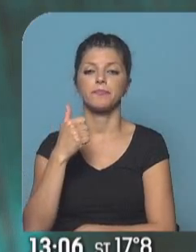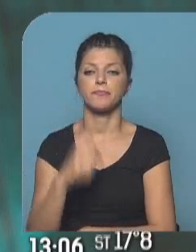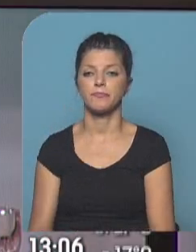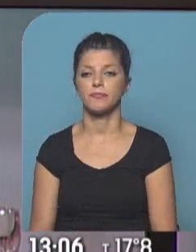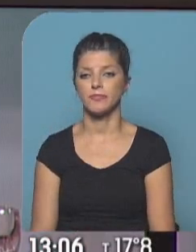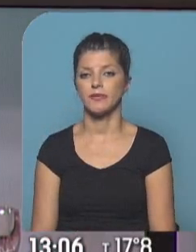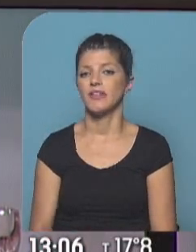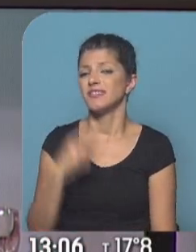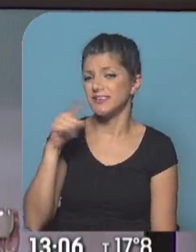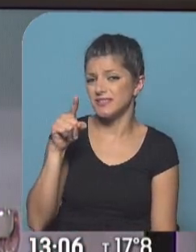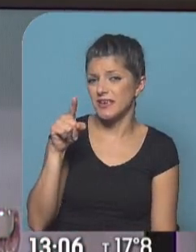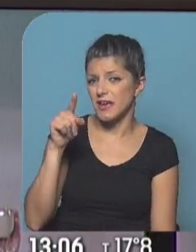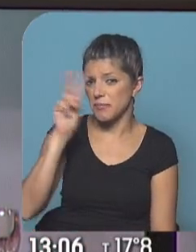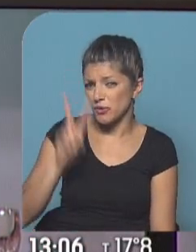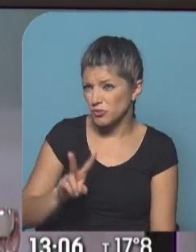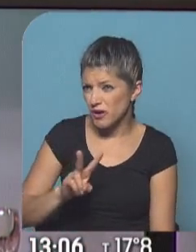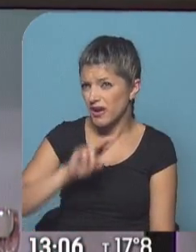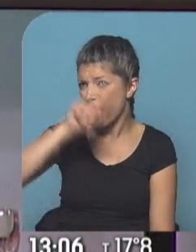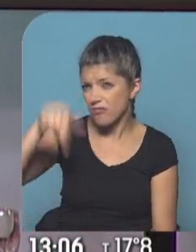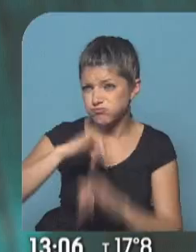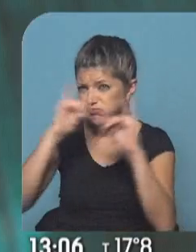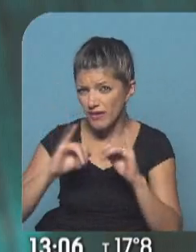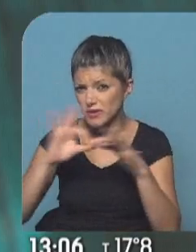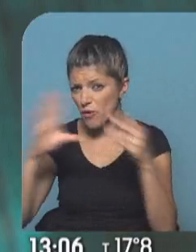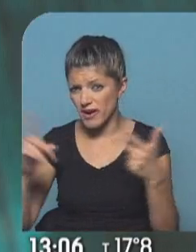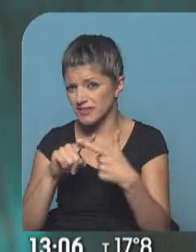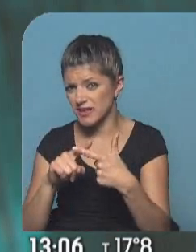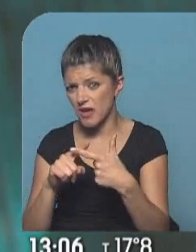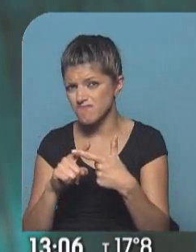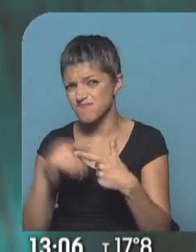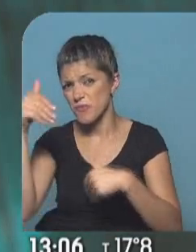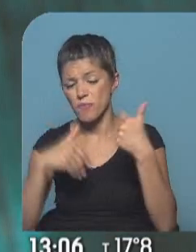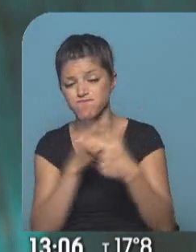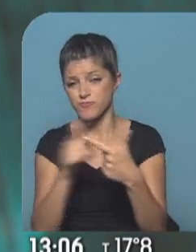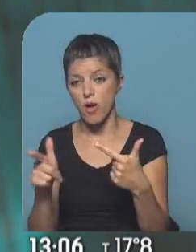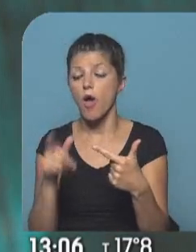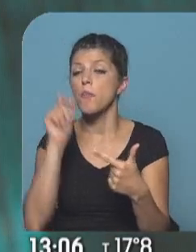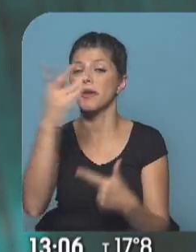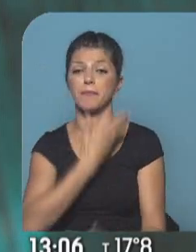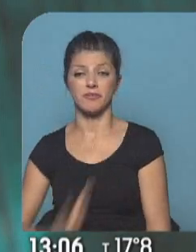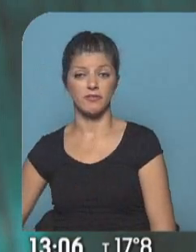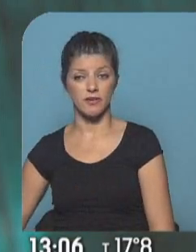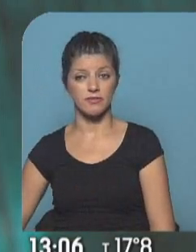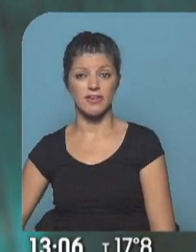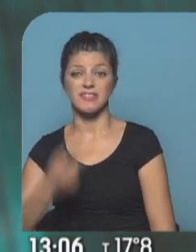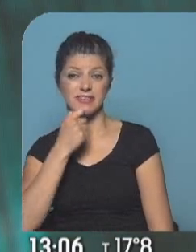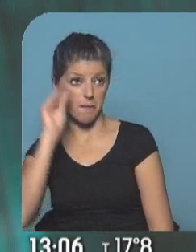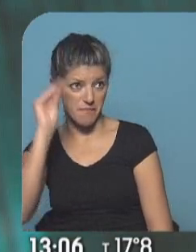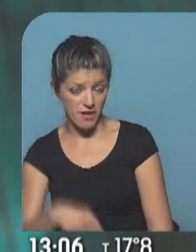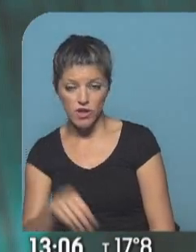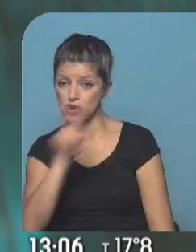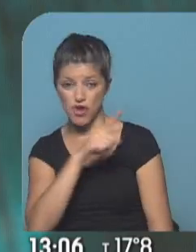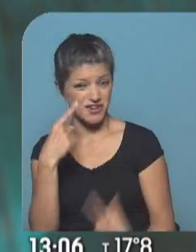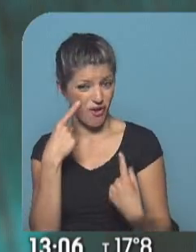difícilmente Venezuela recupere la paz y la democracia mediante elecciones, porque Maduro no reconoce ninguna en la que pierda. Ahora